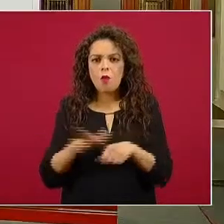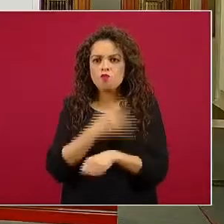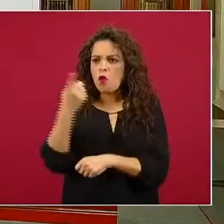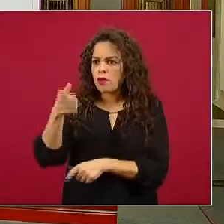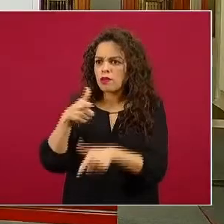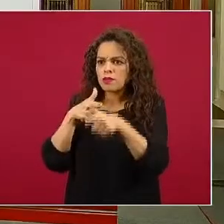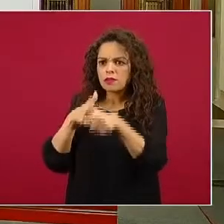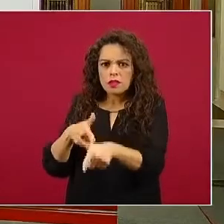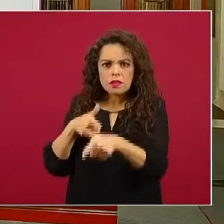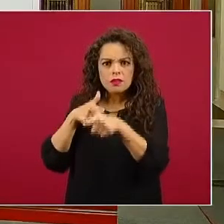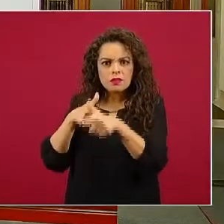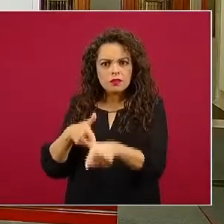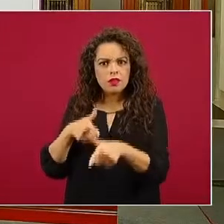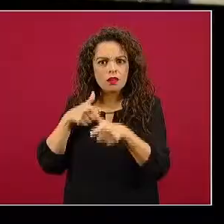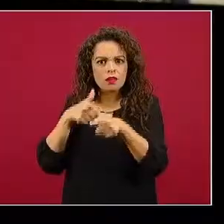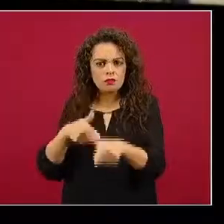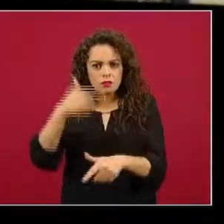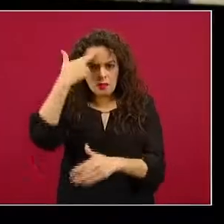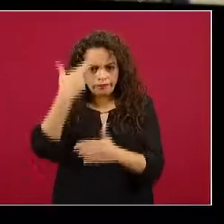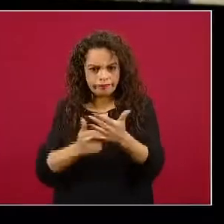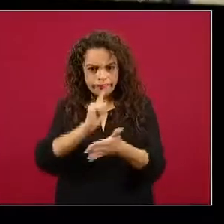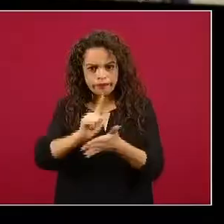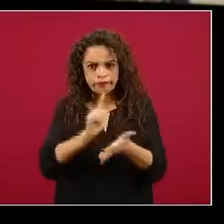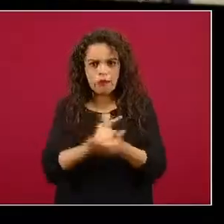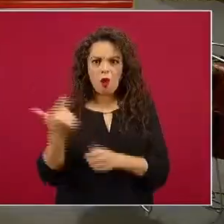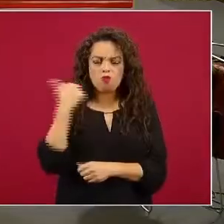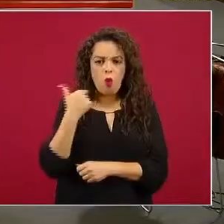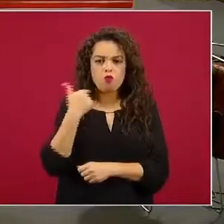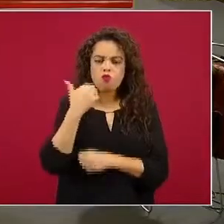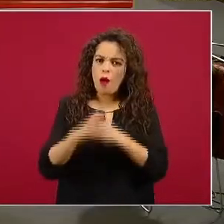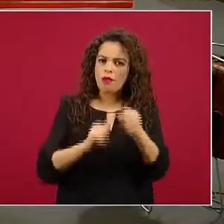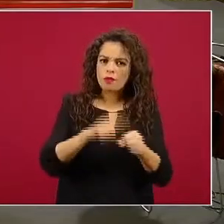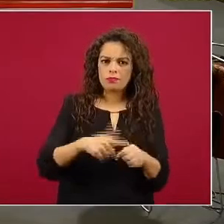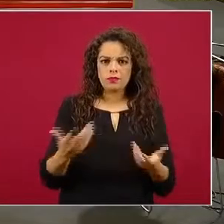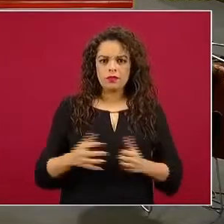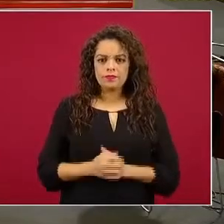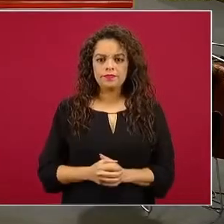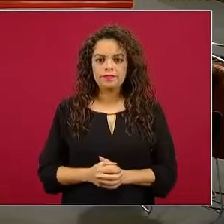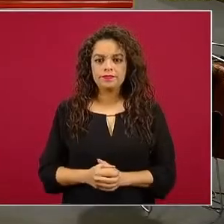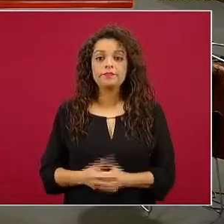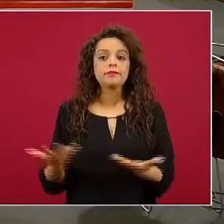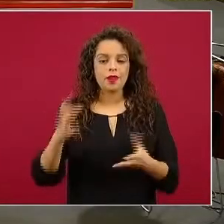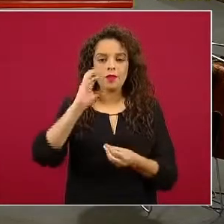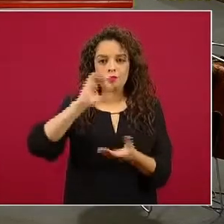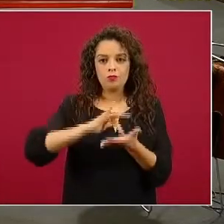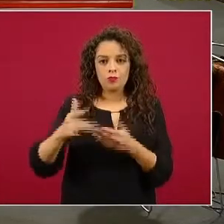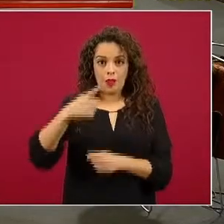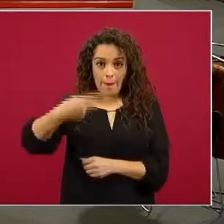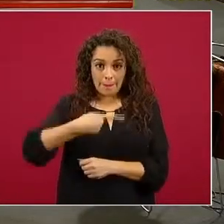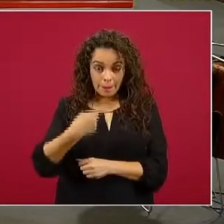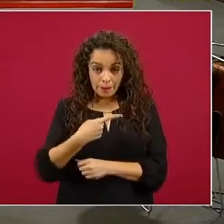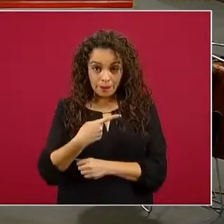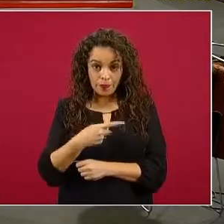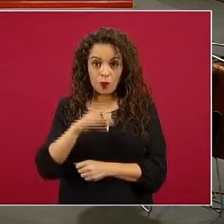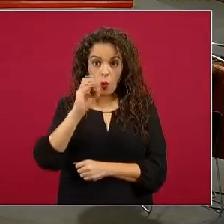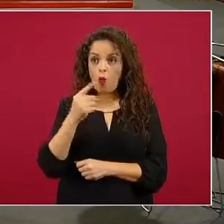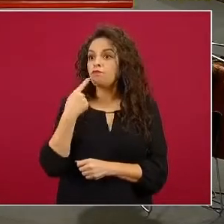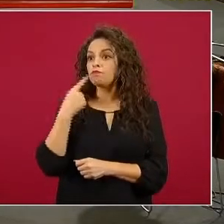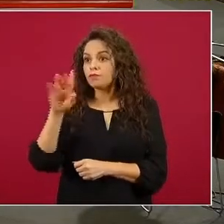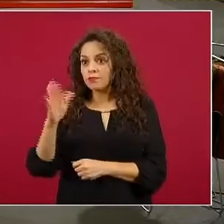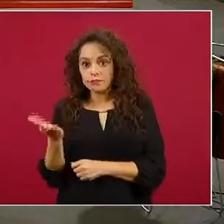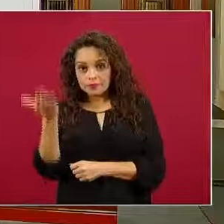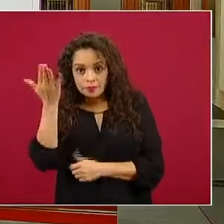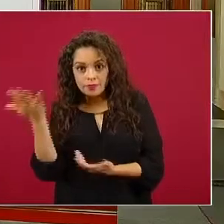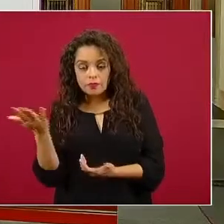sigue operando pues en la ilegalidad. ¿Cómo no? Gracias. Gracias por la pregunta o la denuncia. Si me facilita la información, vamos a buscar que